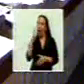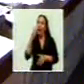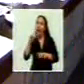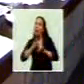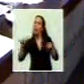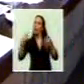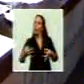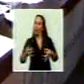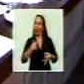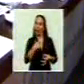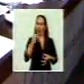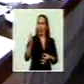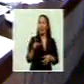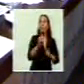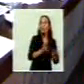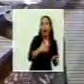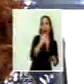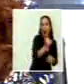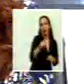cuando sacan cosas malas.